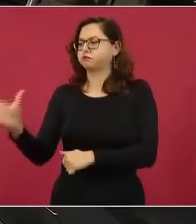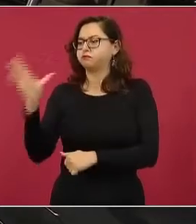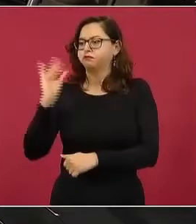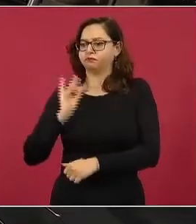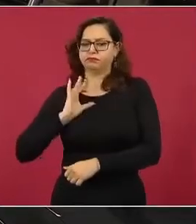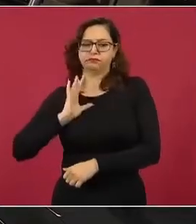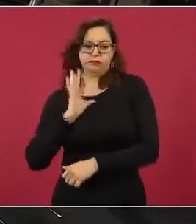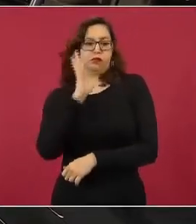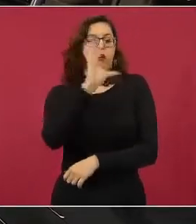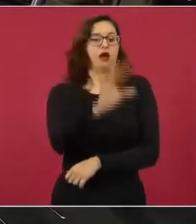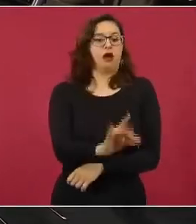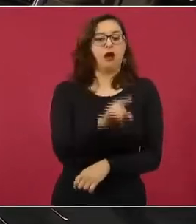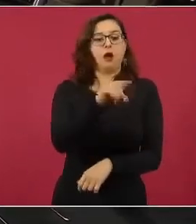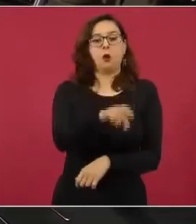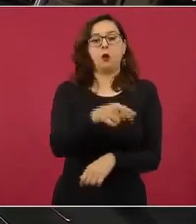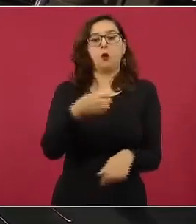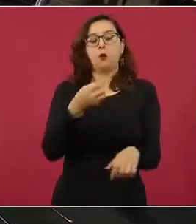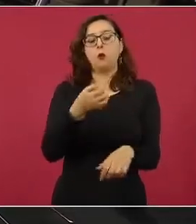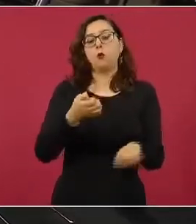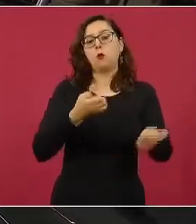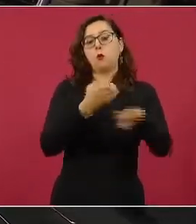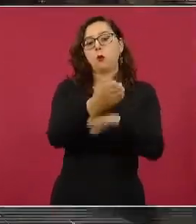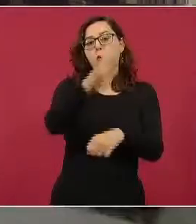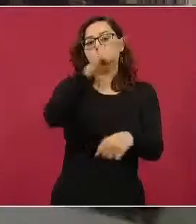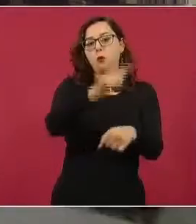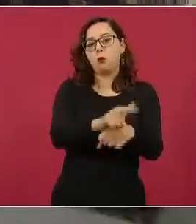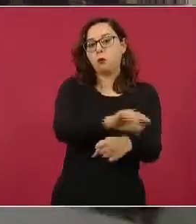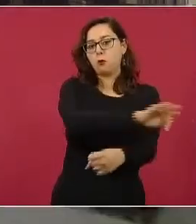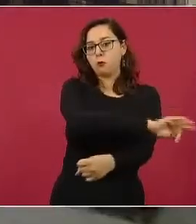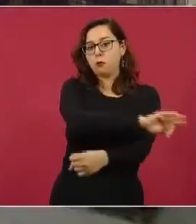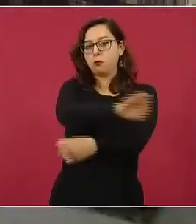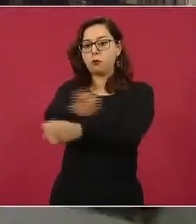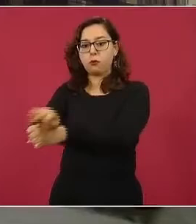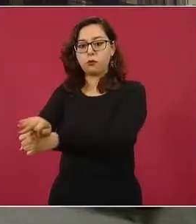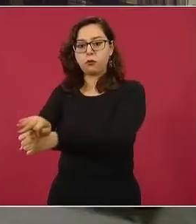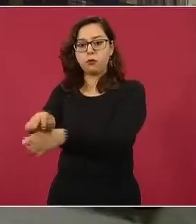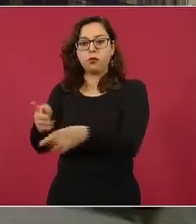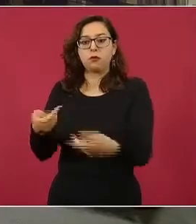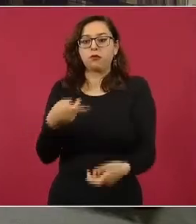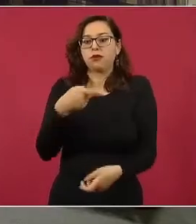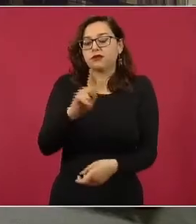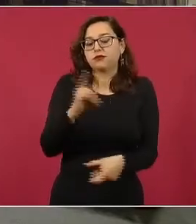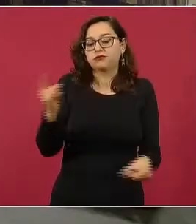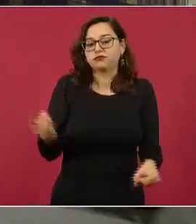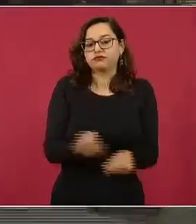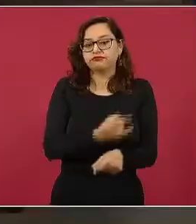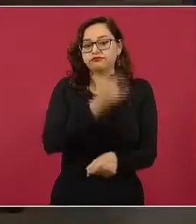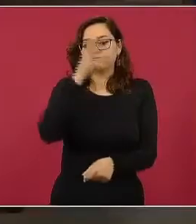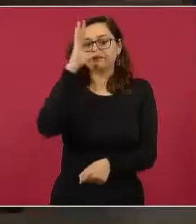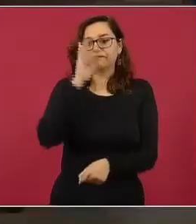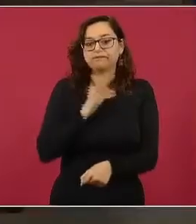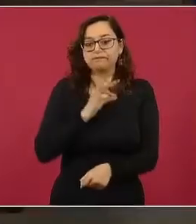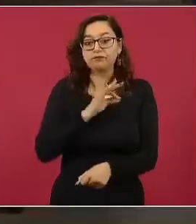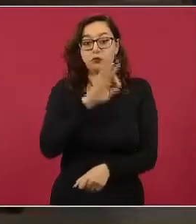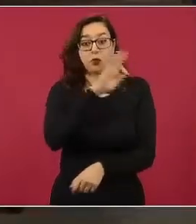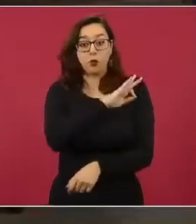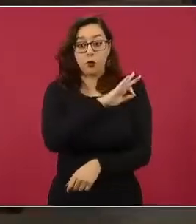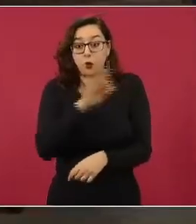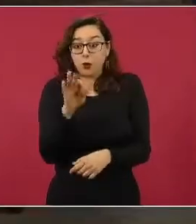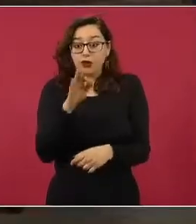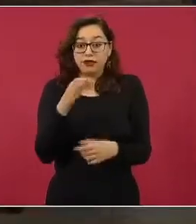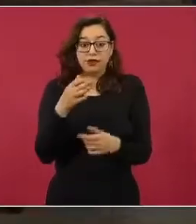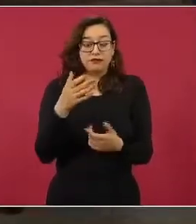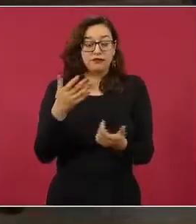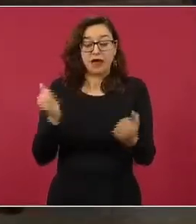Y en una segunda pregunta, ahora con el asesinato reciente de periodistas en esta semana, se señalan mucho las fallas del mecanismo de protección, pero